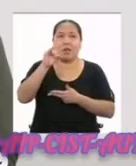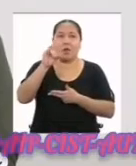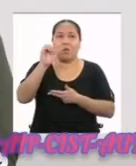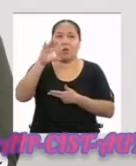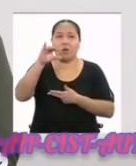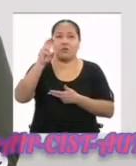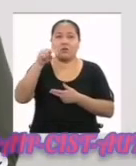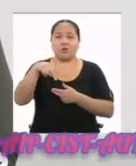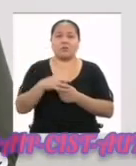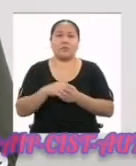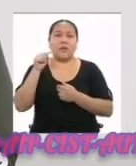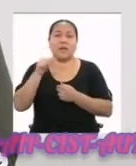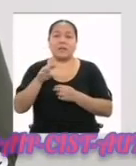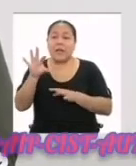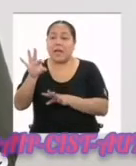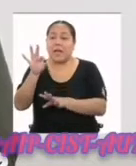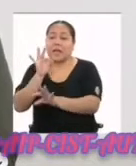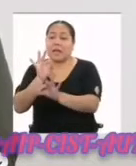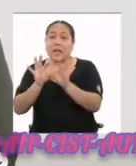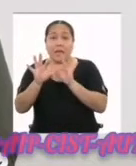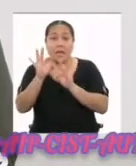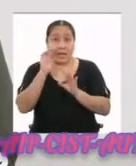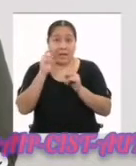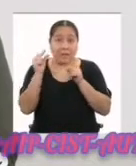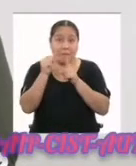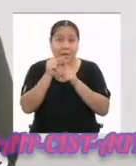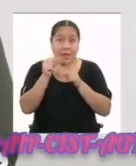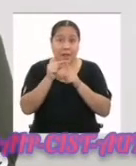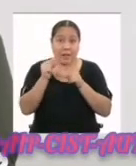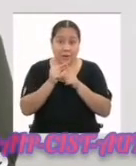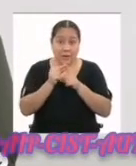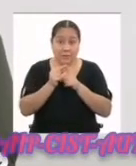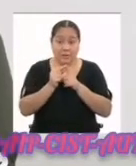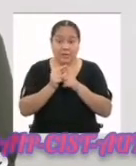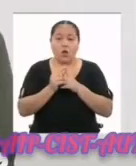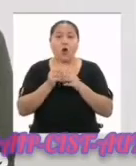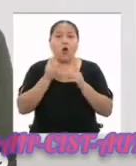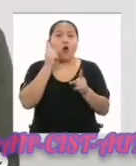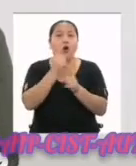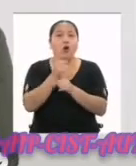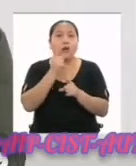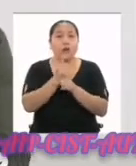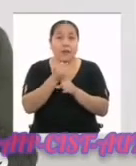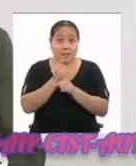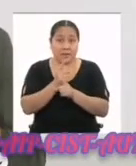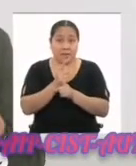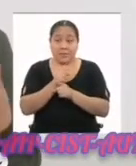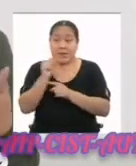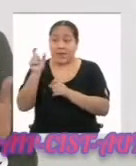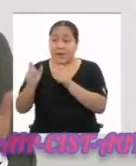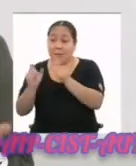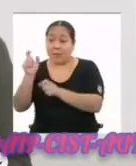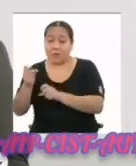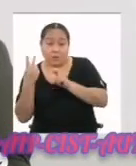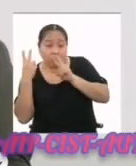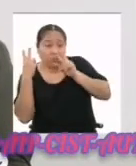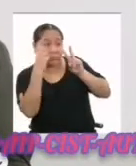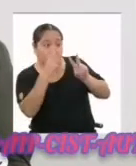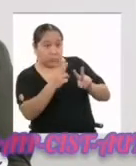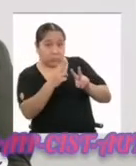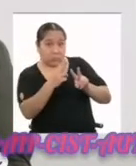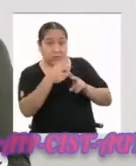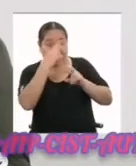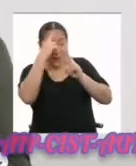resumen, es elegir las palabras y expresiones más apropiadas para que el público, que deberá cumplir